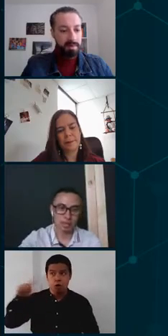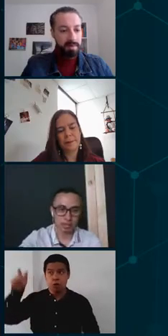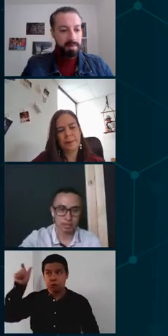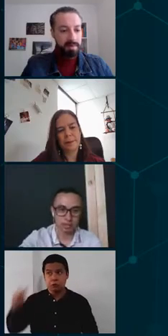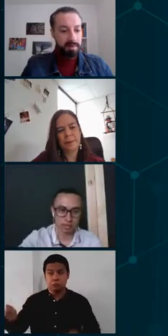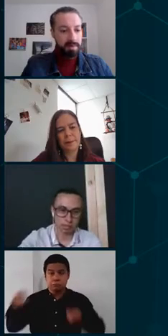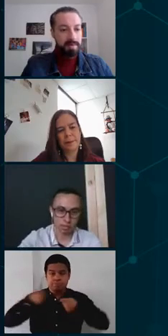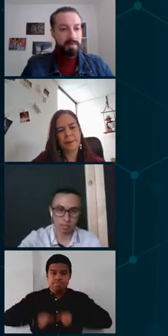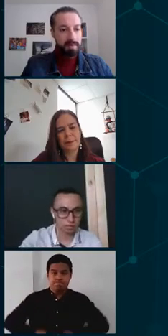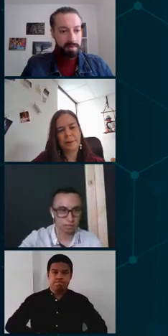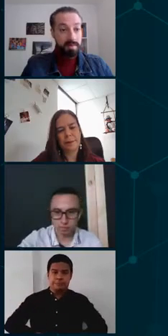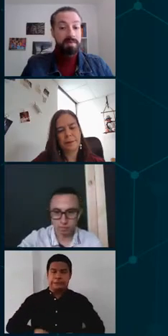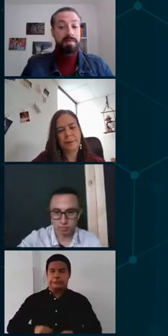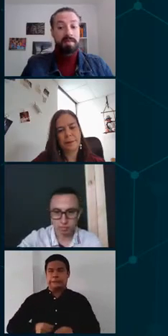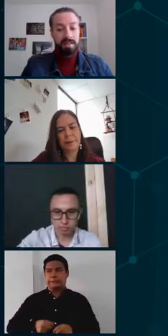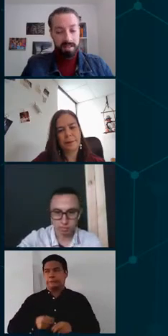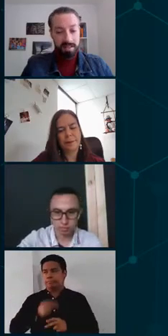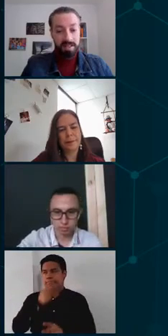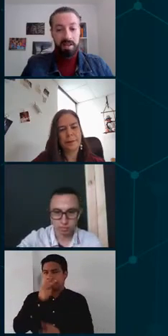también.